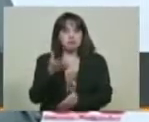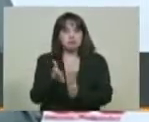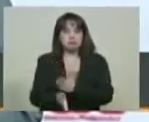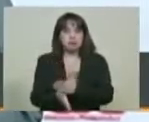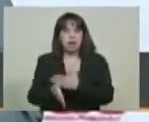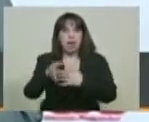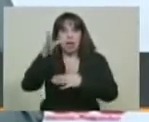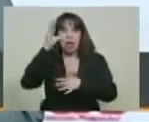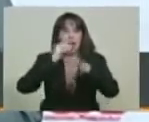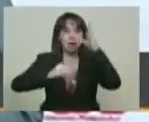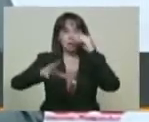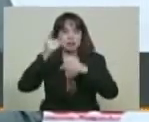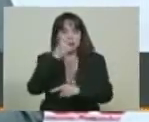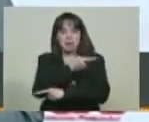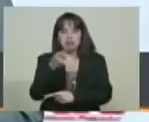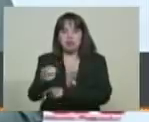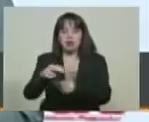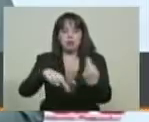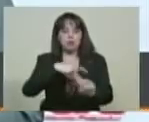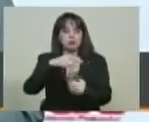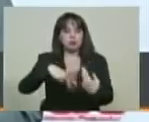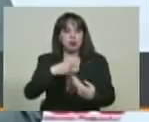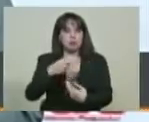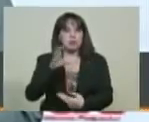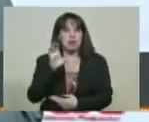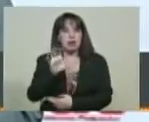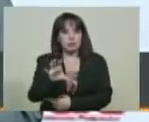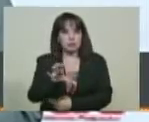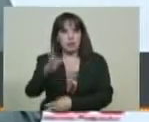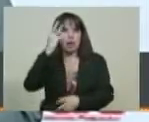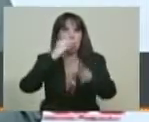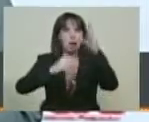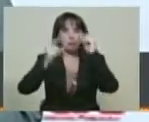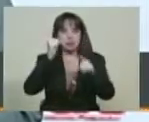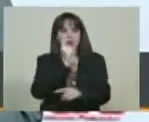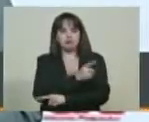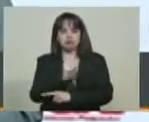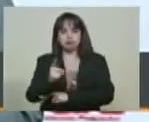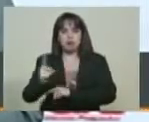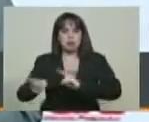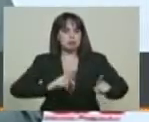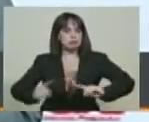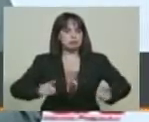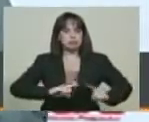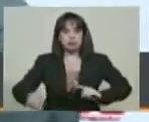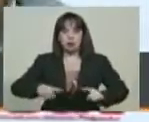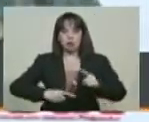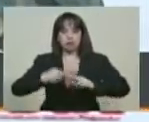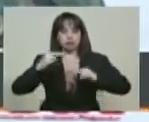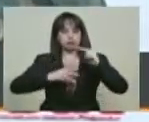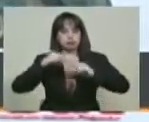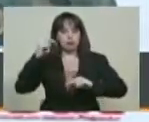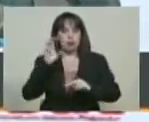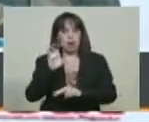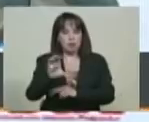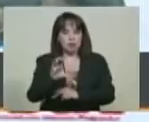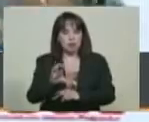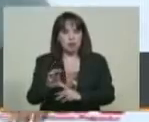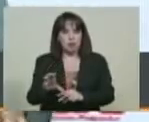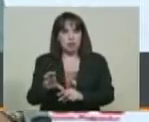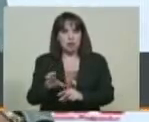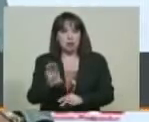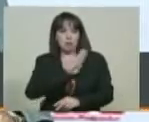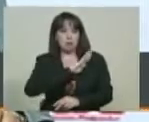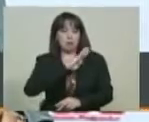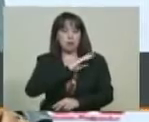mandar revolucionariamente la patria y aprendan a dirigirla, a construirla, porque la patria ya le pertenece a